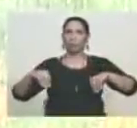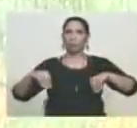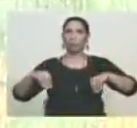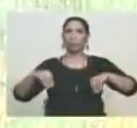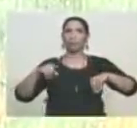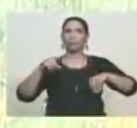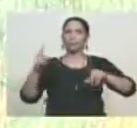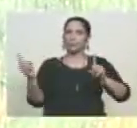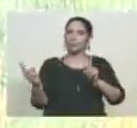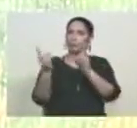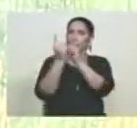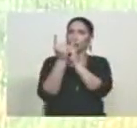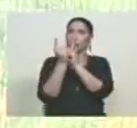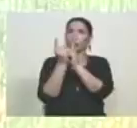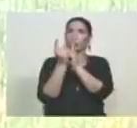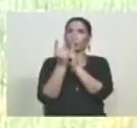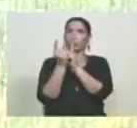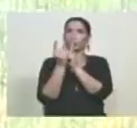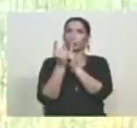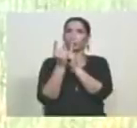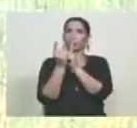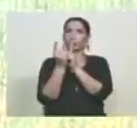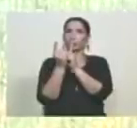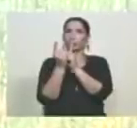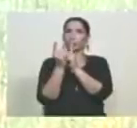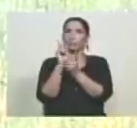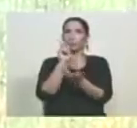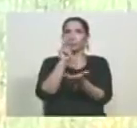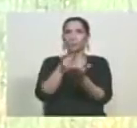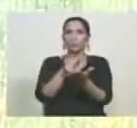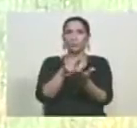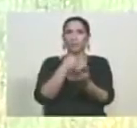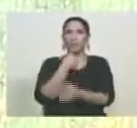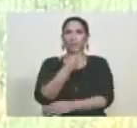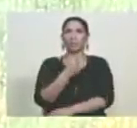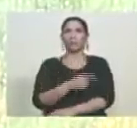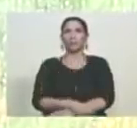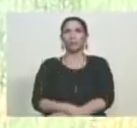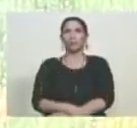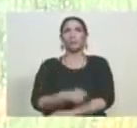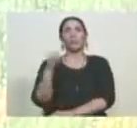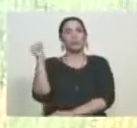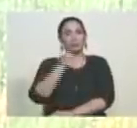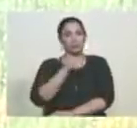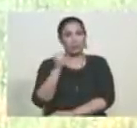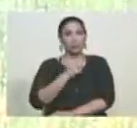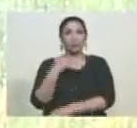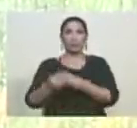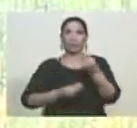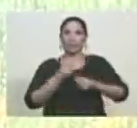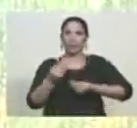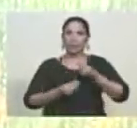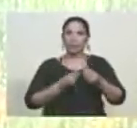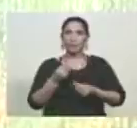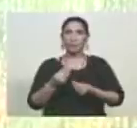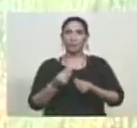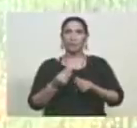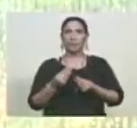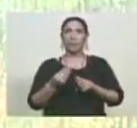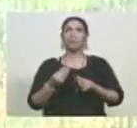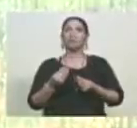nos abordó en San Carlos, llegó y expuso que sí se iban a recuperar las tierras bajo un